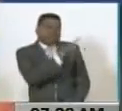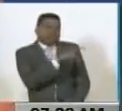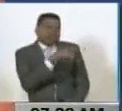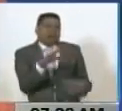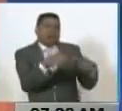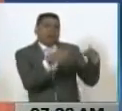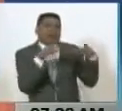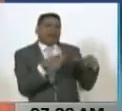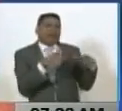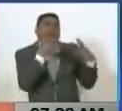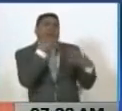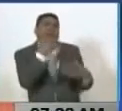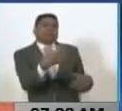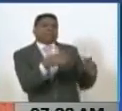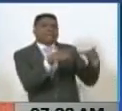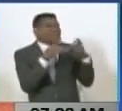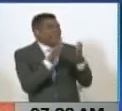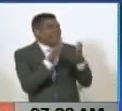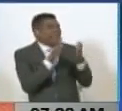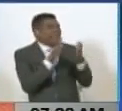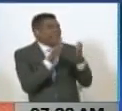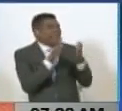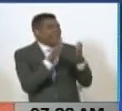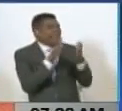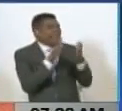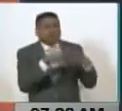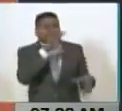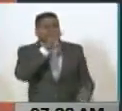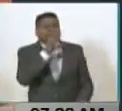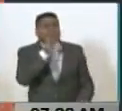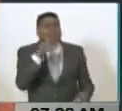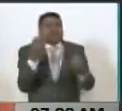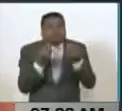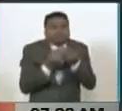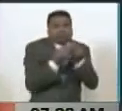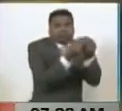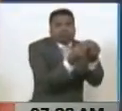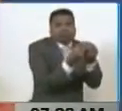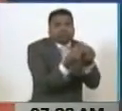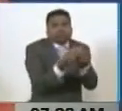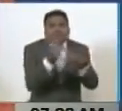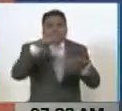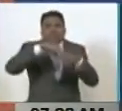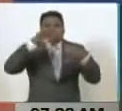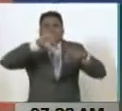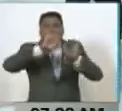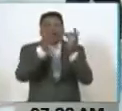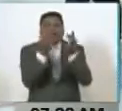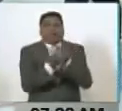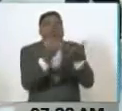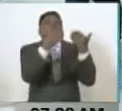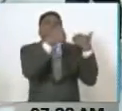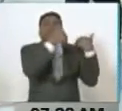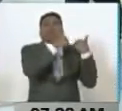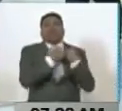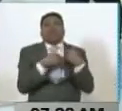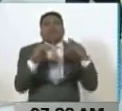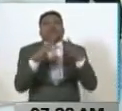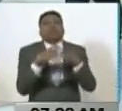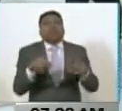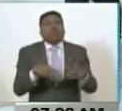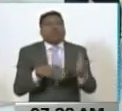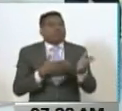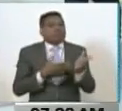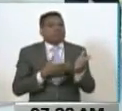Navidad, que tienen que dar un animal de compañía al núcleo familiar, de saber que eso es una responsabilidad para toda la vida,